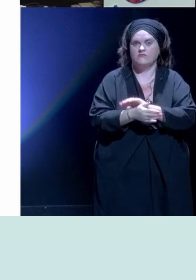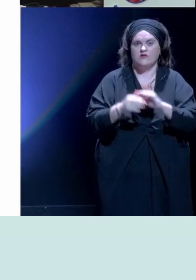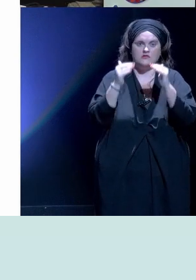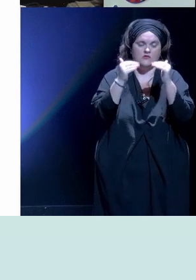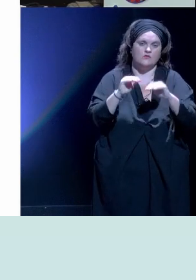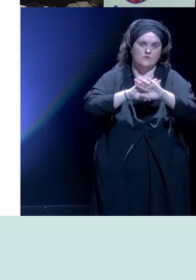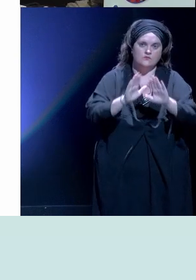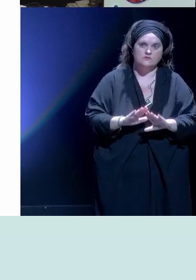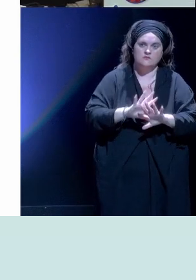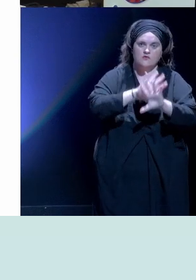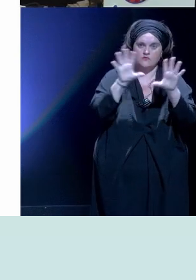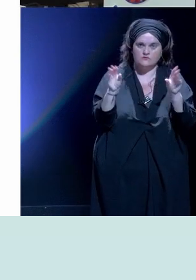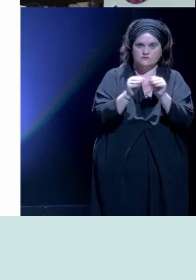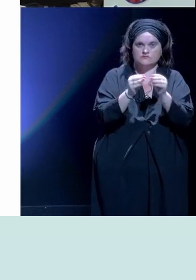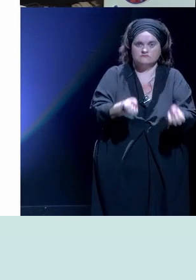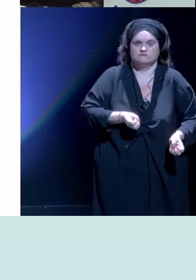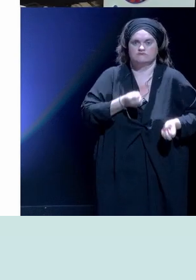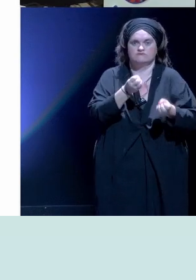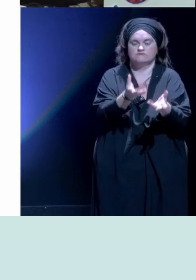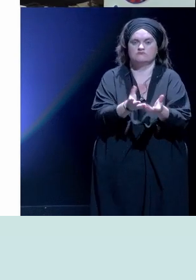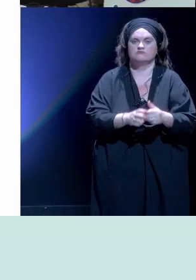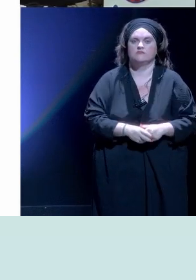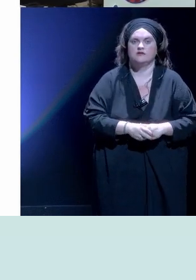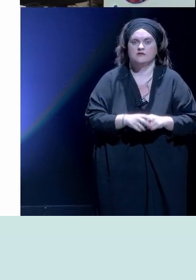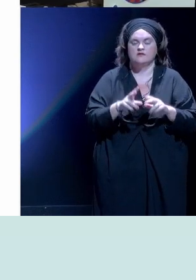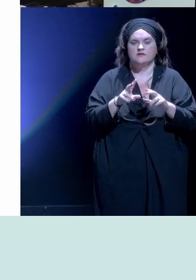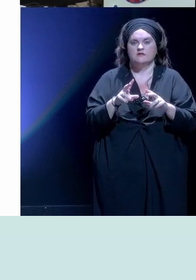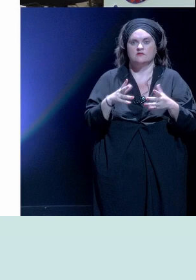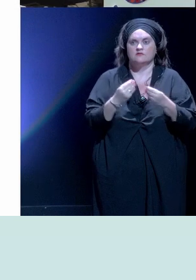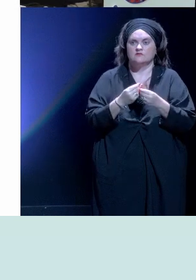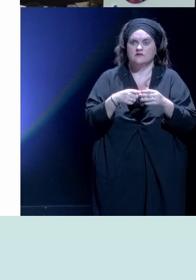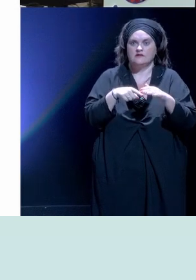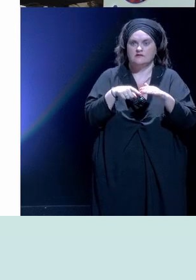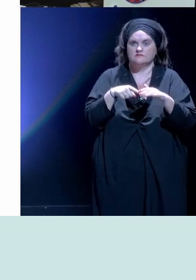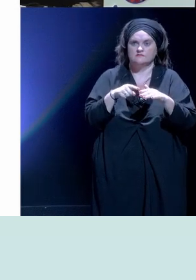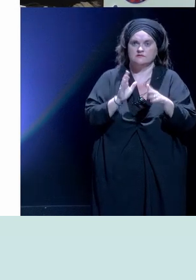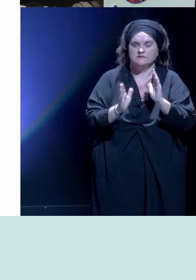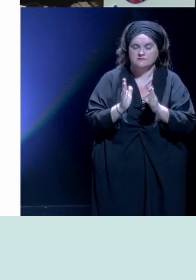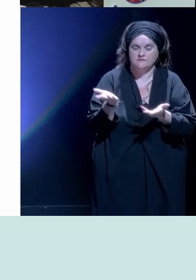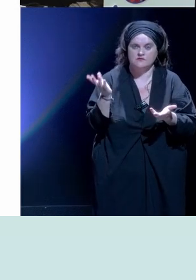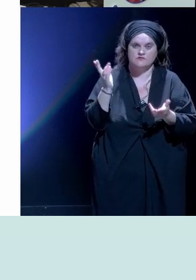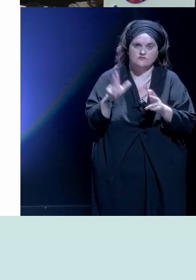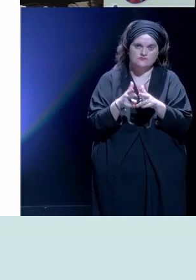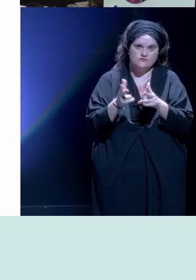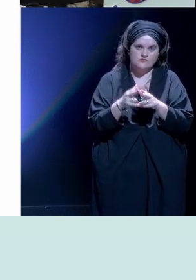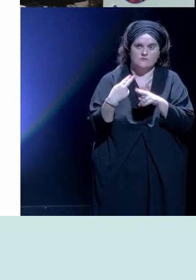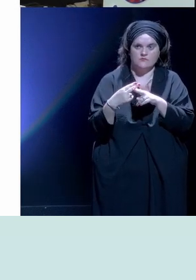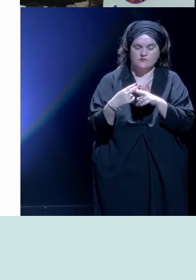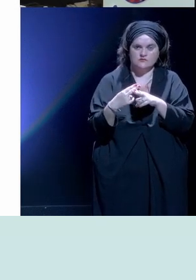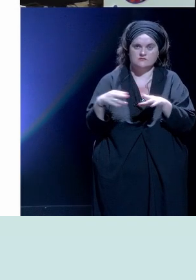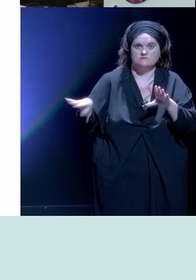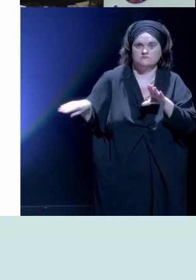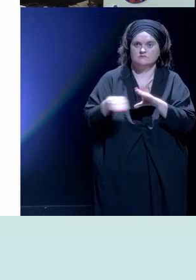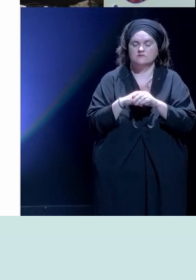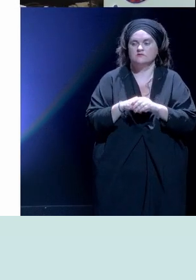aportaré algunas conclusiones en relación a la intervención social y las políticas de inclusión. Ese es el plan. Por lo